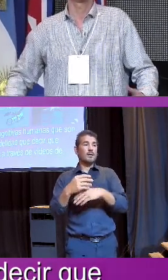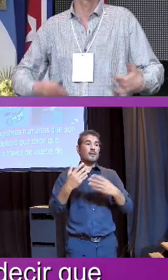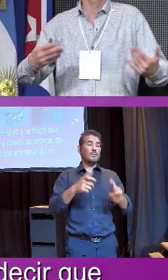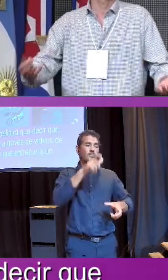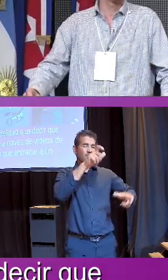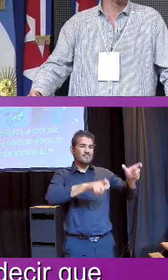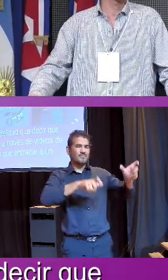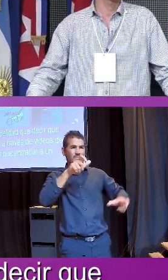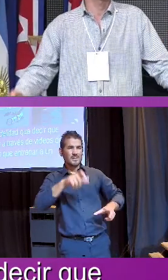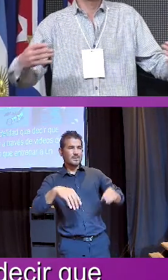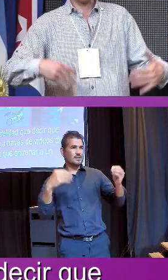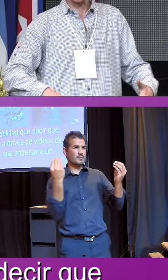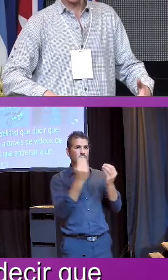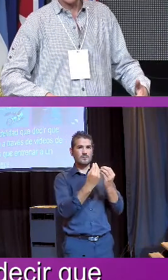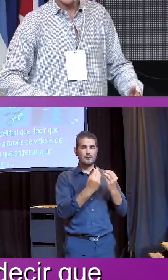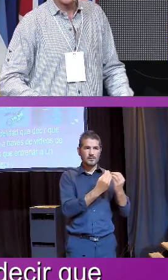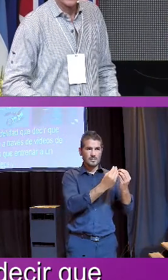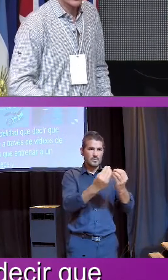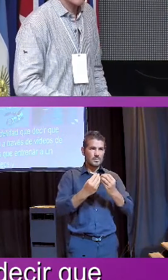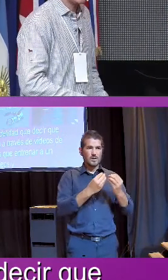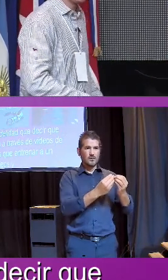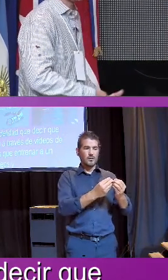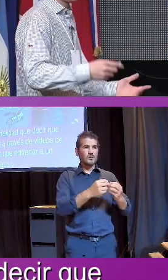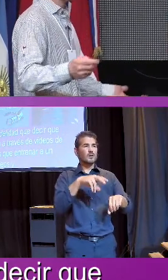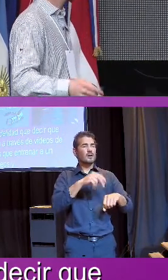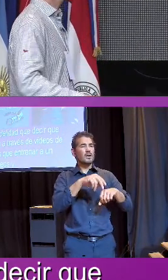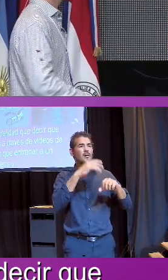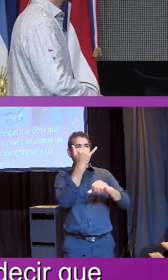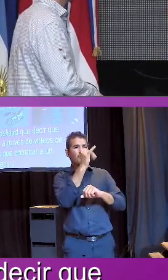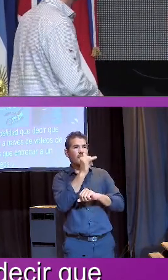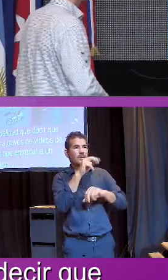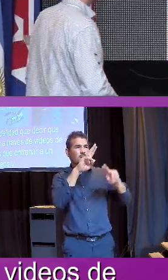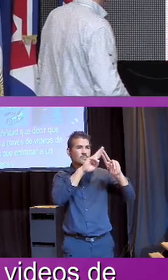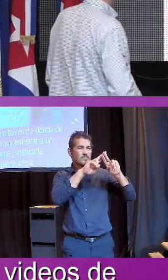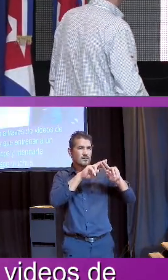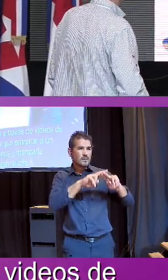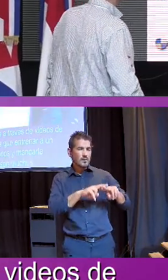gente para ver esos videos y mandar las sugerencias de corrección, porque son muchos.